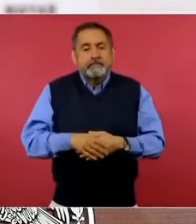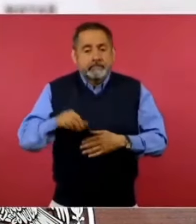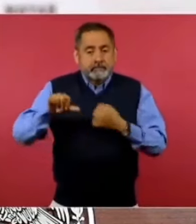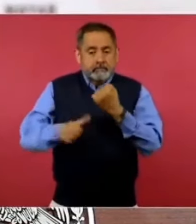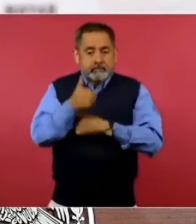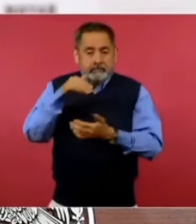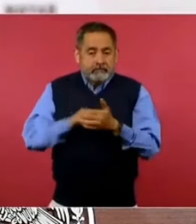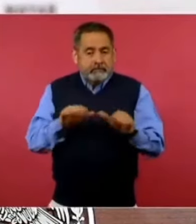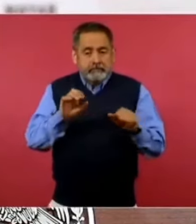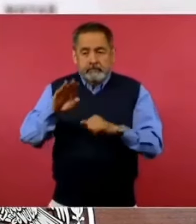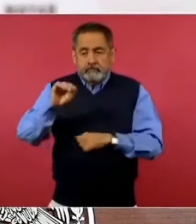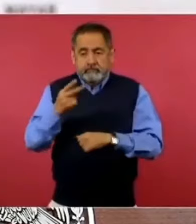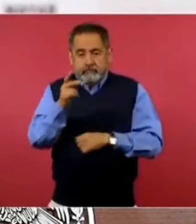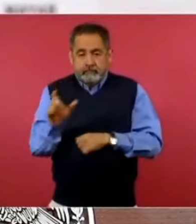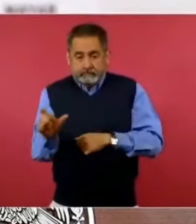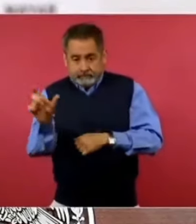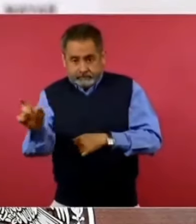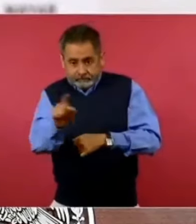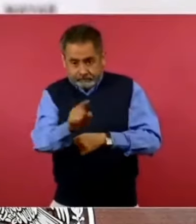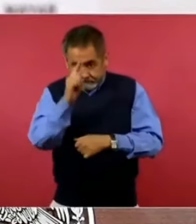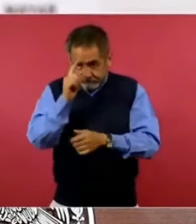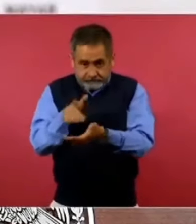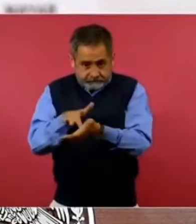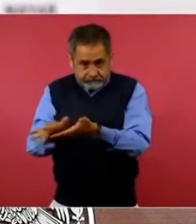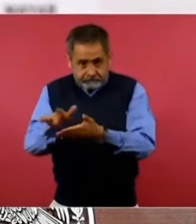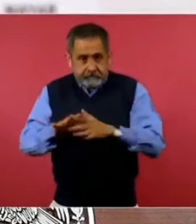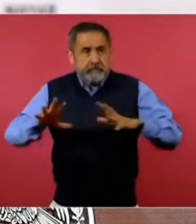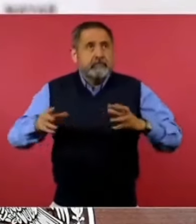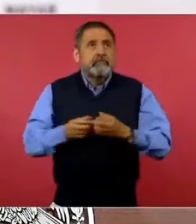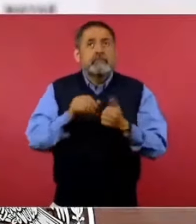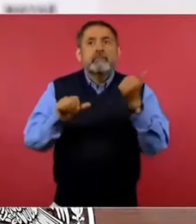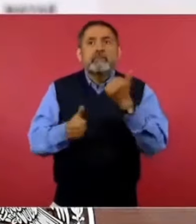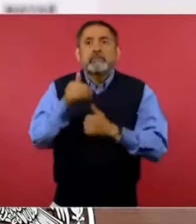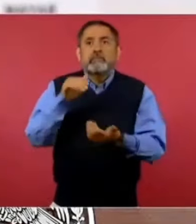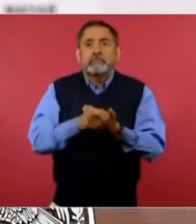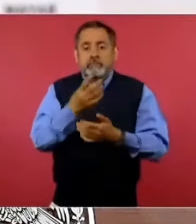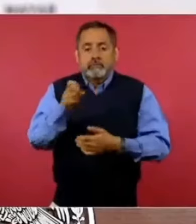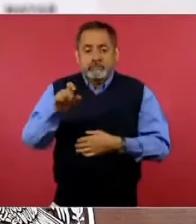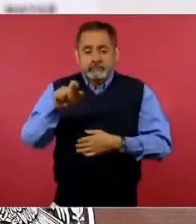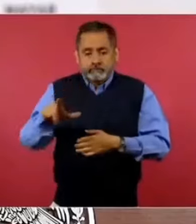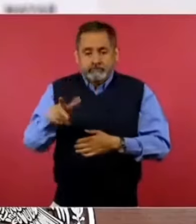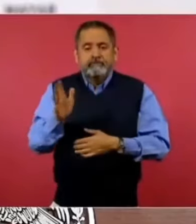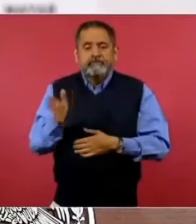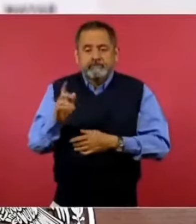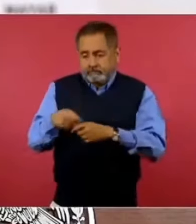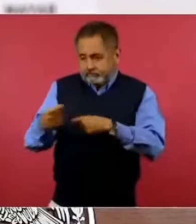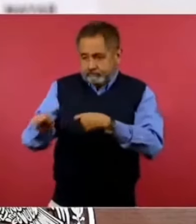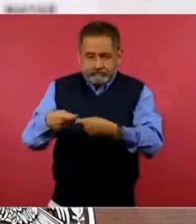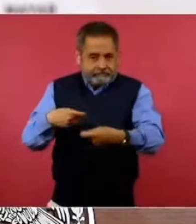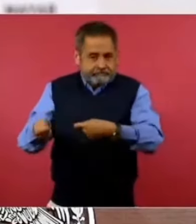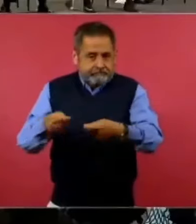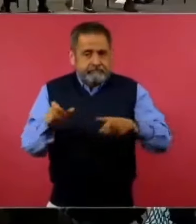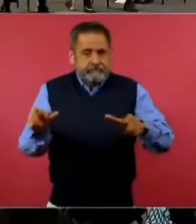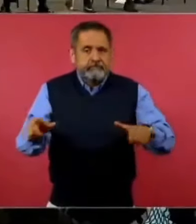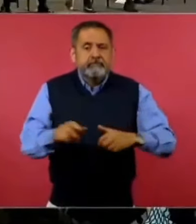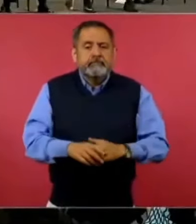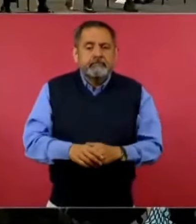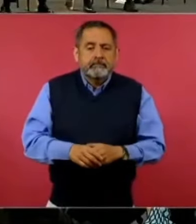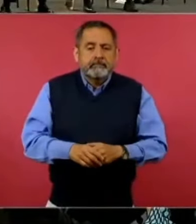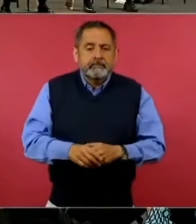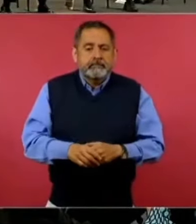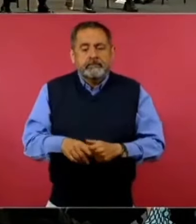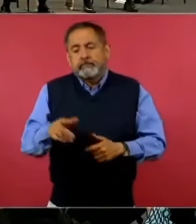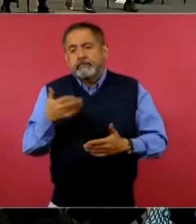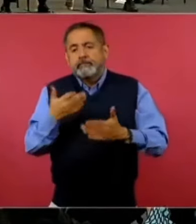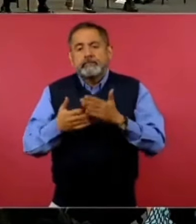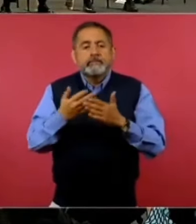11692 tarjetas se han entregado ya 11 1427 eh el resto ha sido temas de ausencia